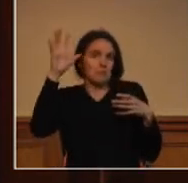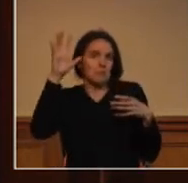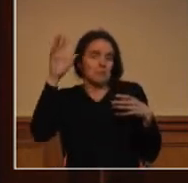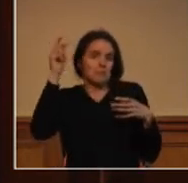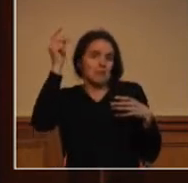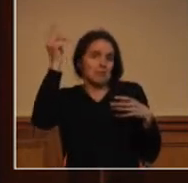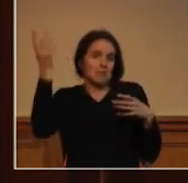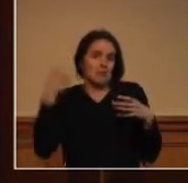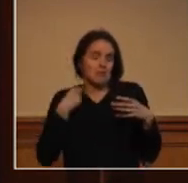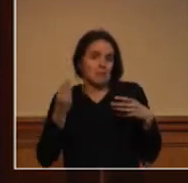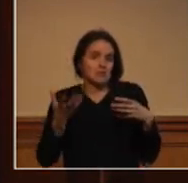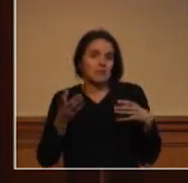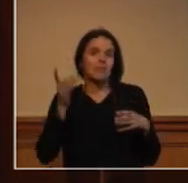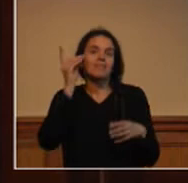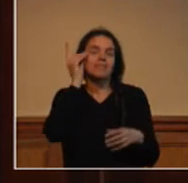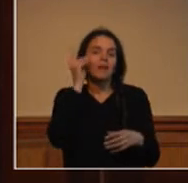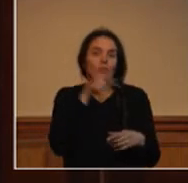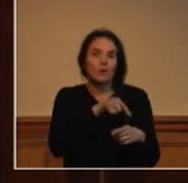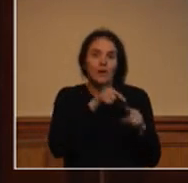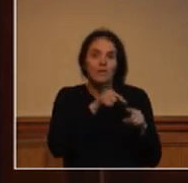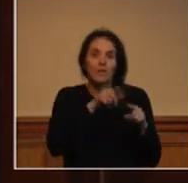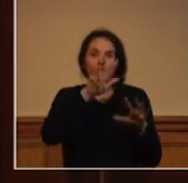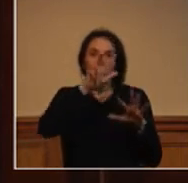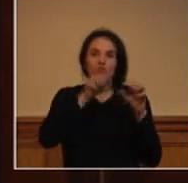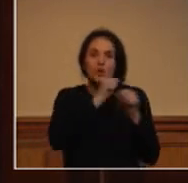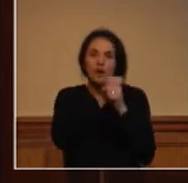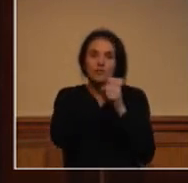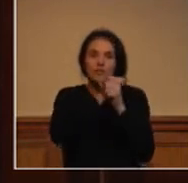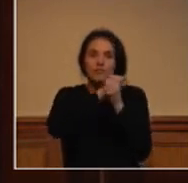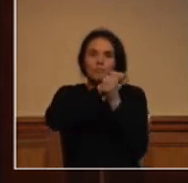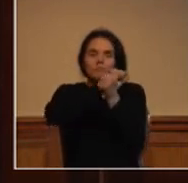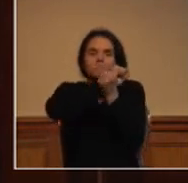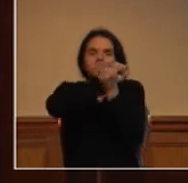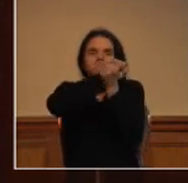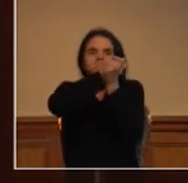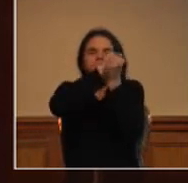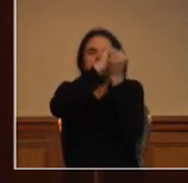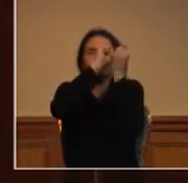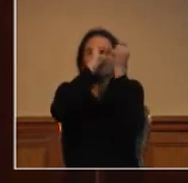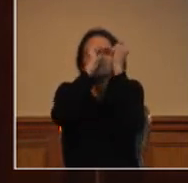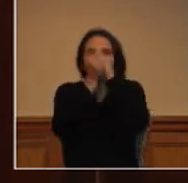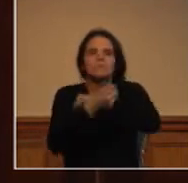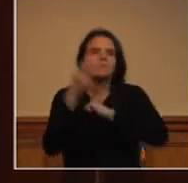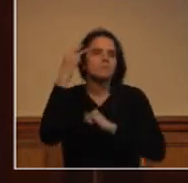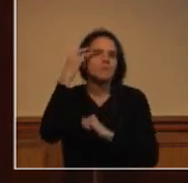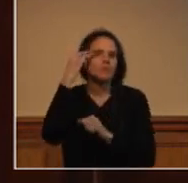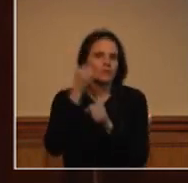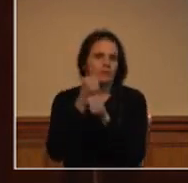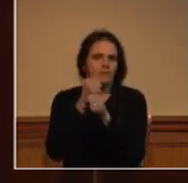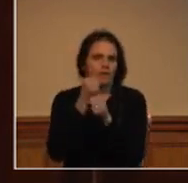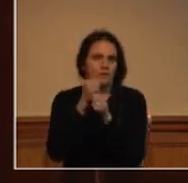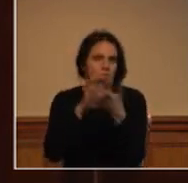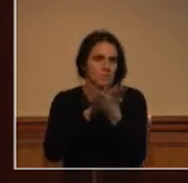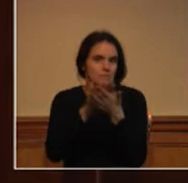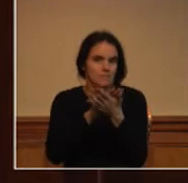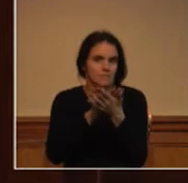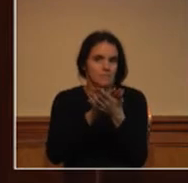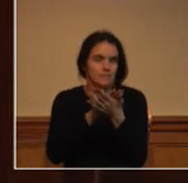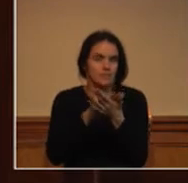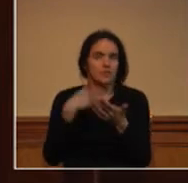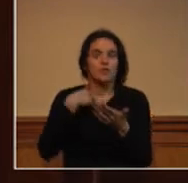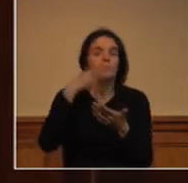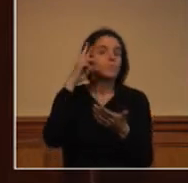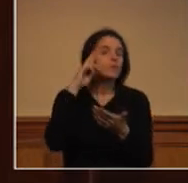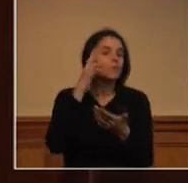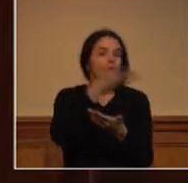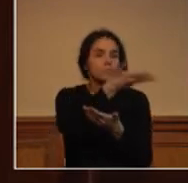en síndrome de Down ahí se empieza a transformar la memoria de trabajo. Porque además, si recuerdan, les decía,